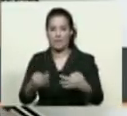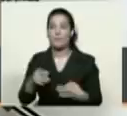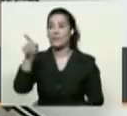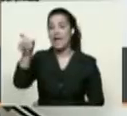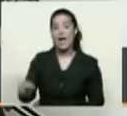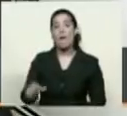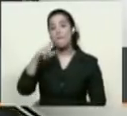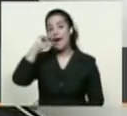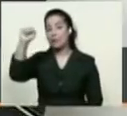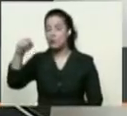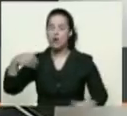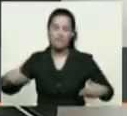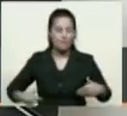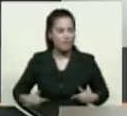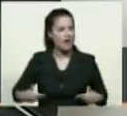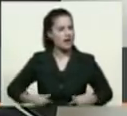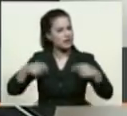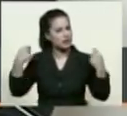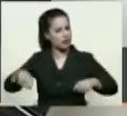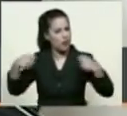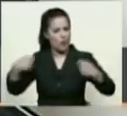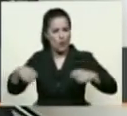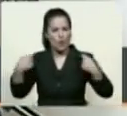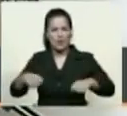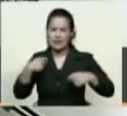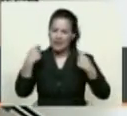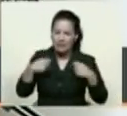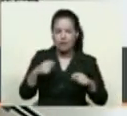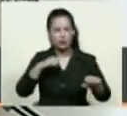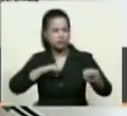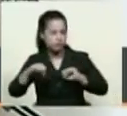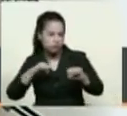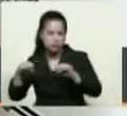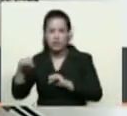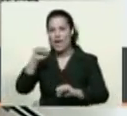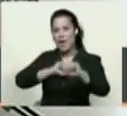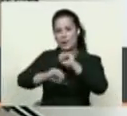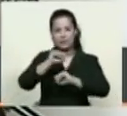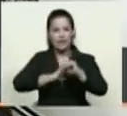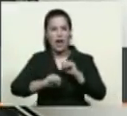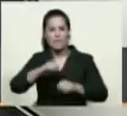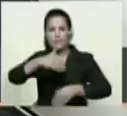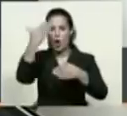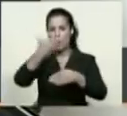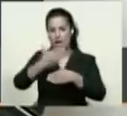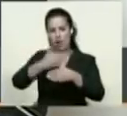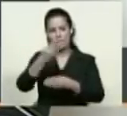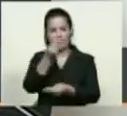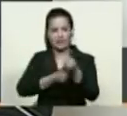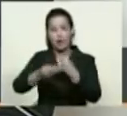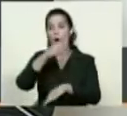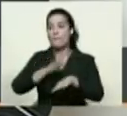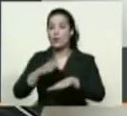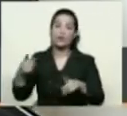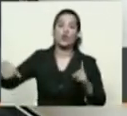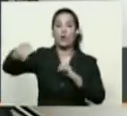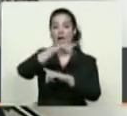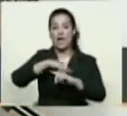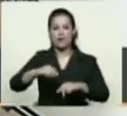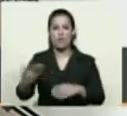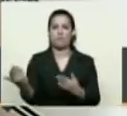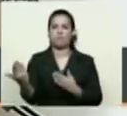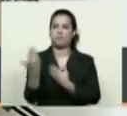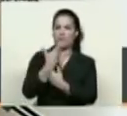conseguir los recursos, de vencer el cerco y el bloqueo financiero brutal a lo que nos tienen sometidos